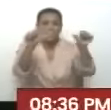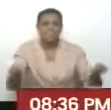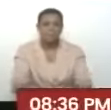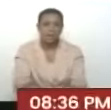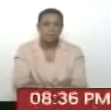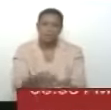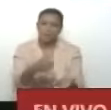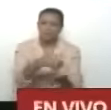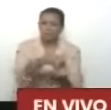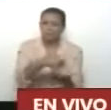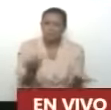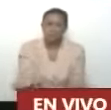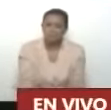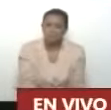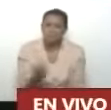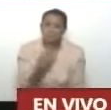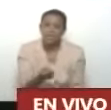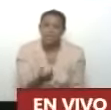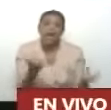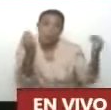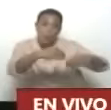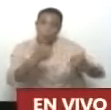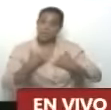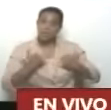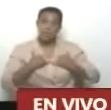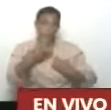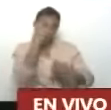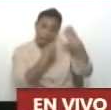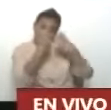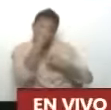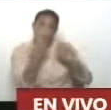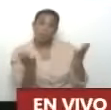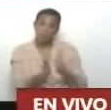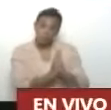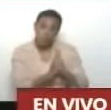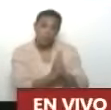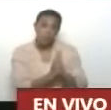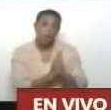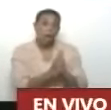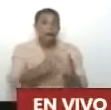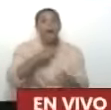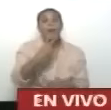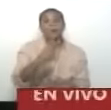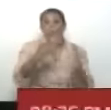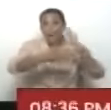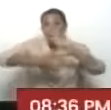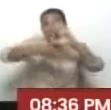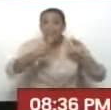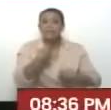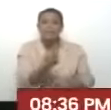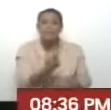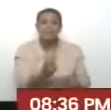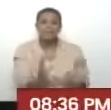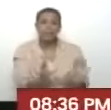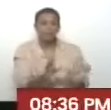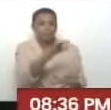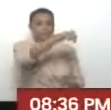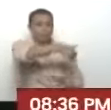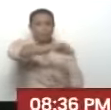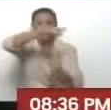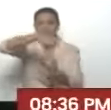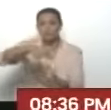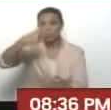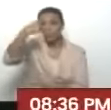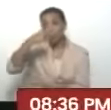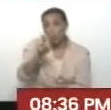electoral. Ponte de acuerdo contigo mismo. Y entonces te utiliza la Voz de América. ¿Ves? Y de la Voz de